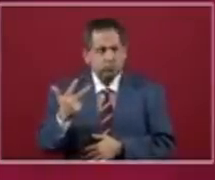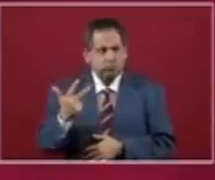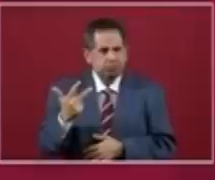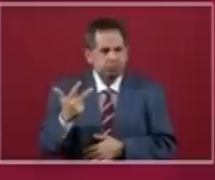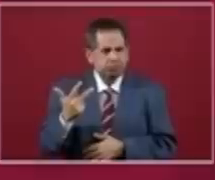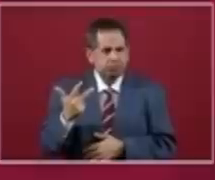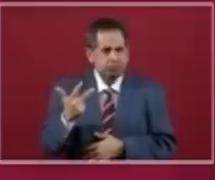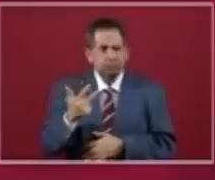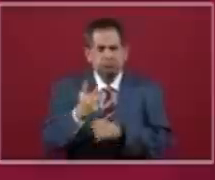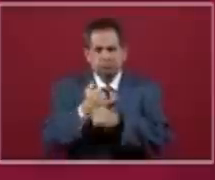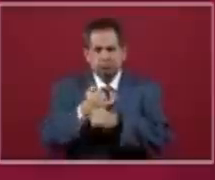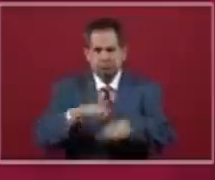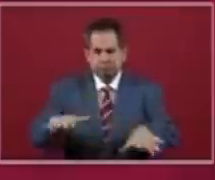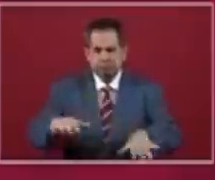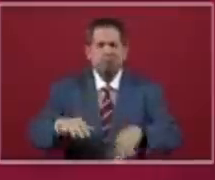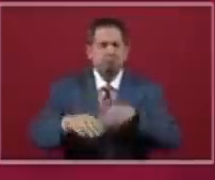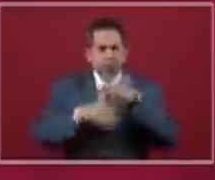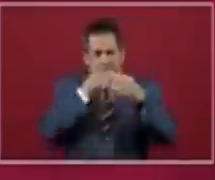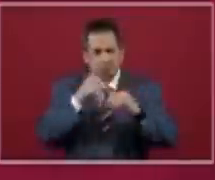vamos a informarles